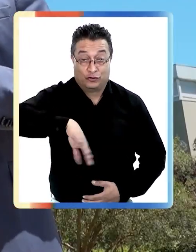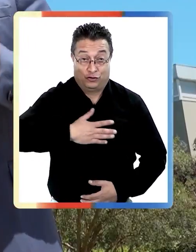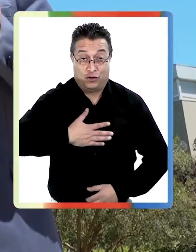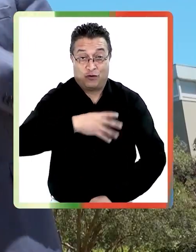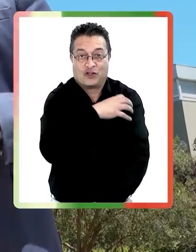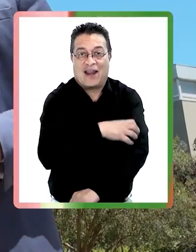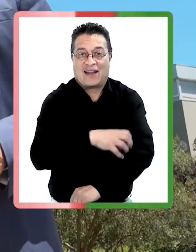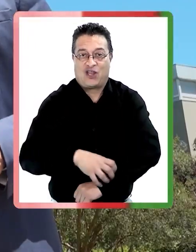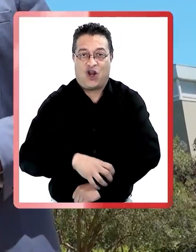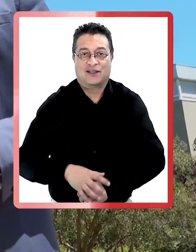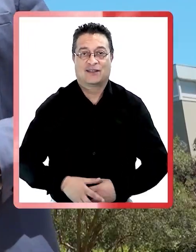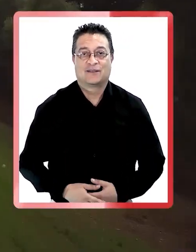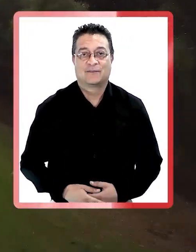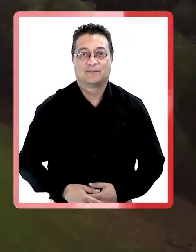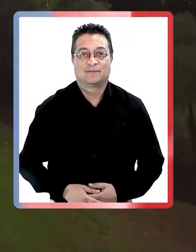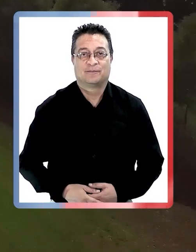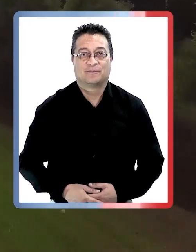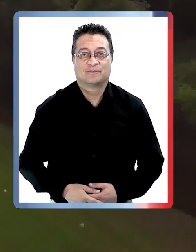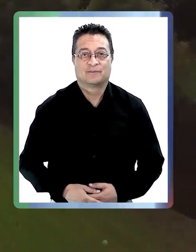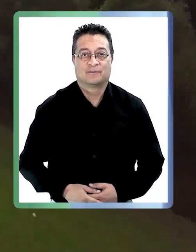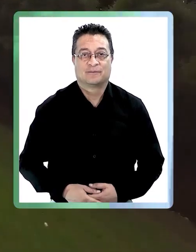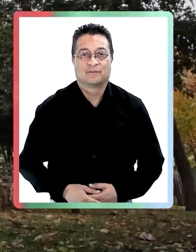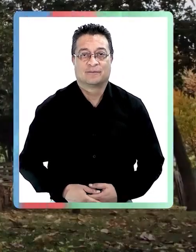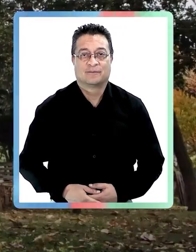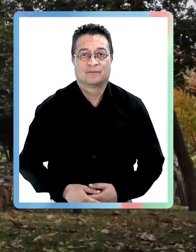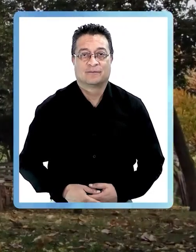Somos las regiones.